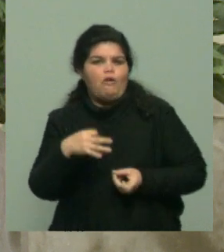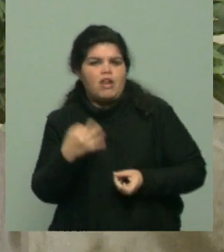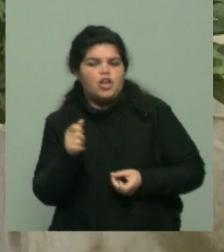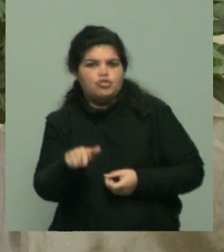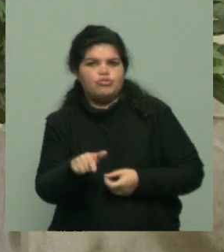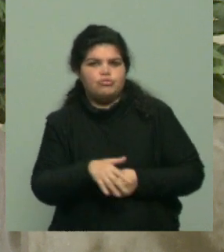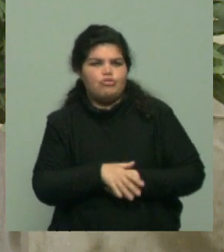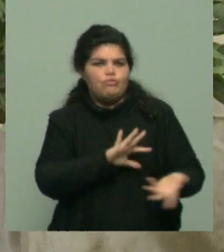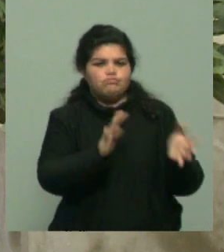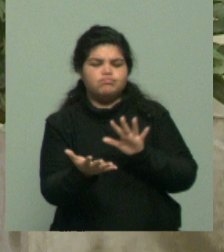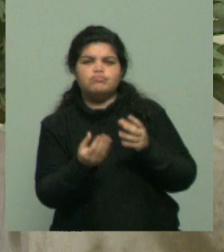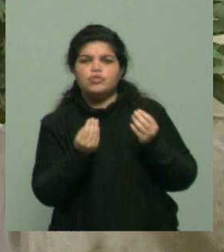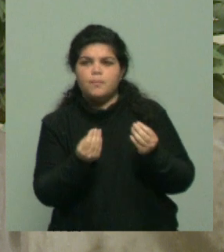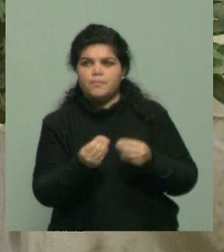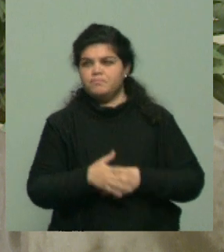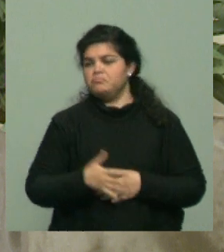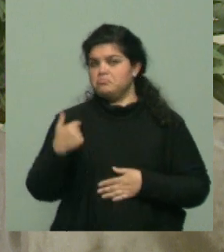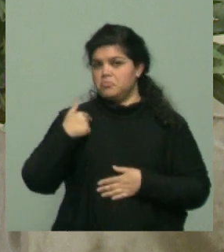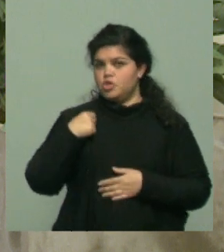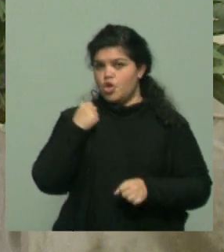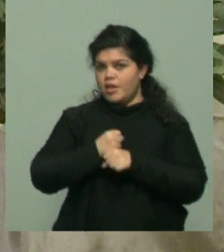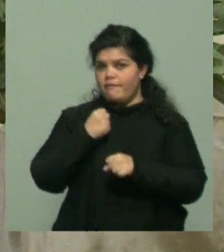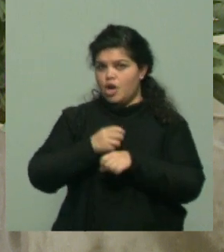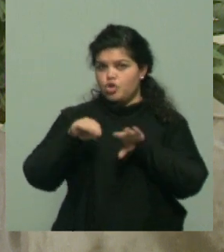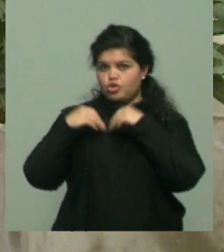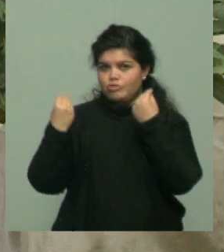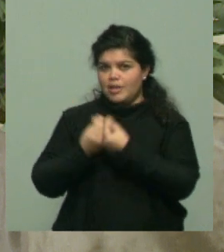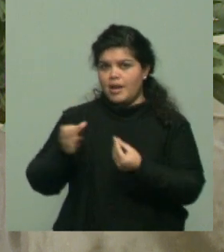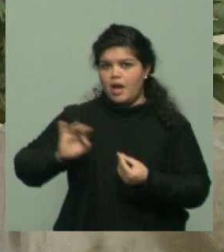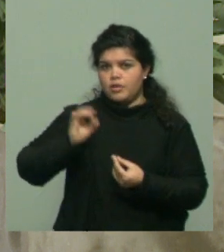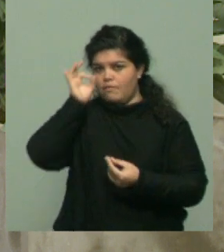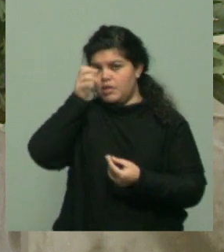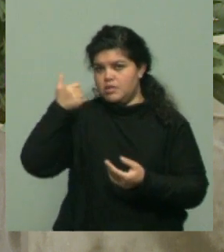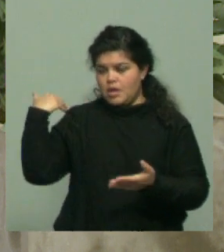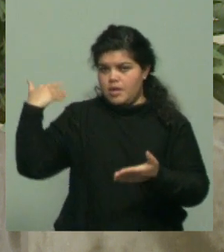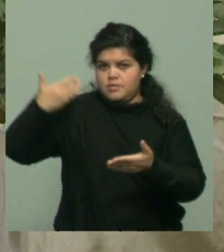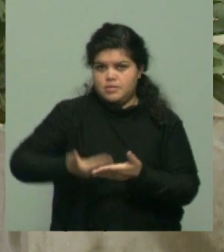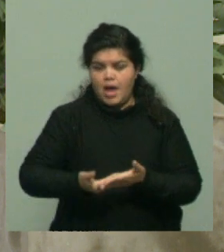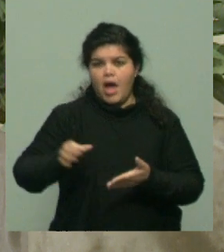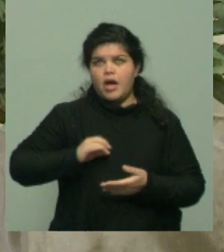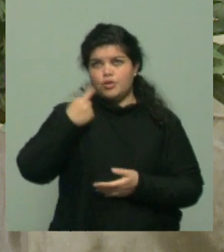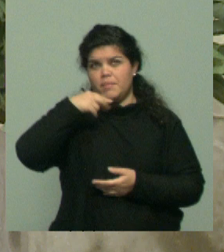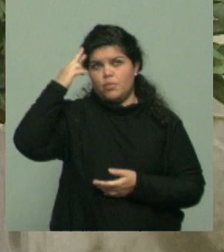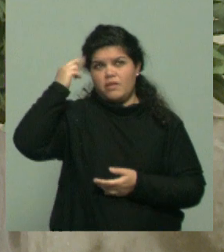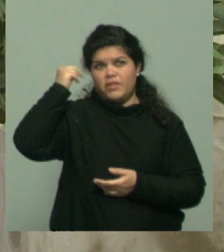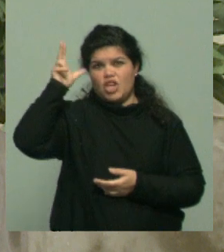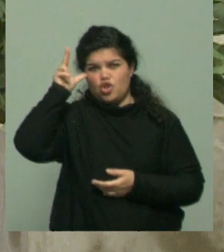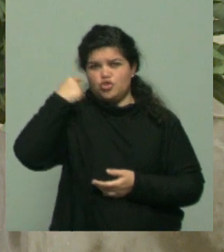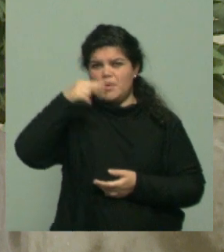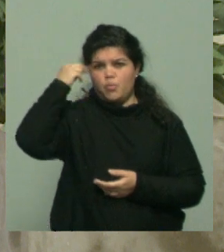tengo 26 años de abogado y recuerdo en mis comienzos, año 98,